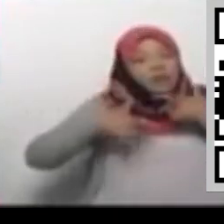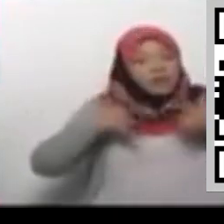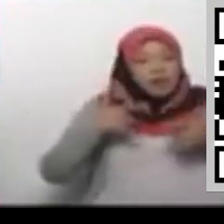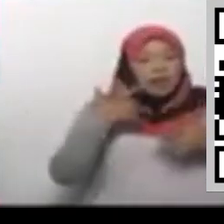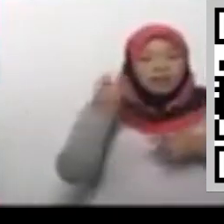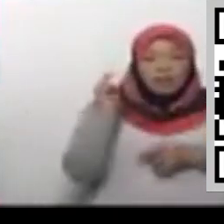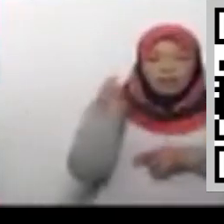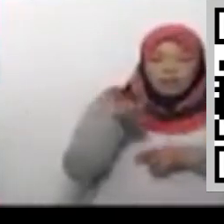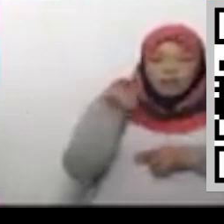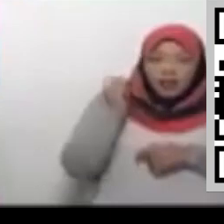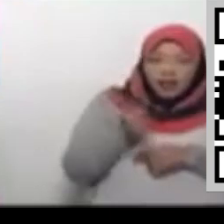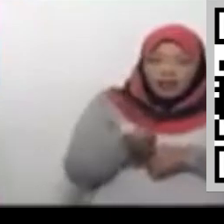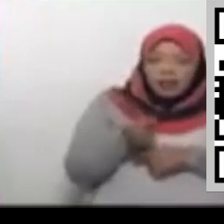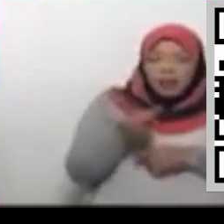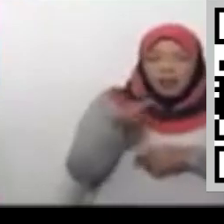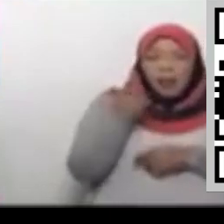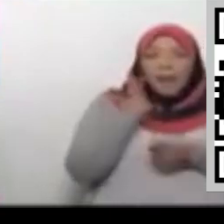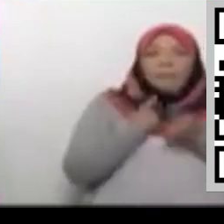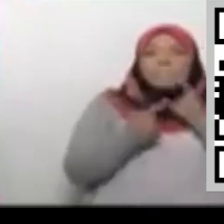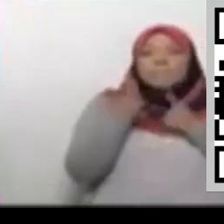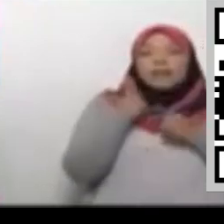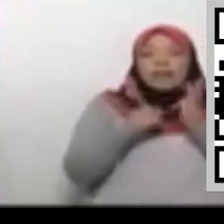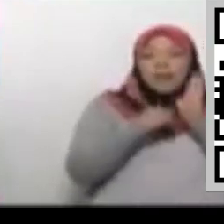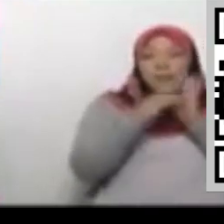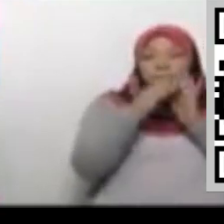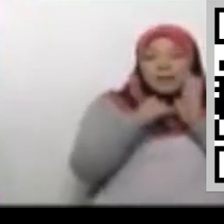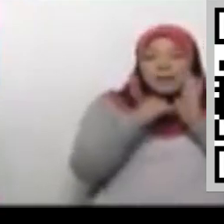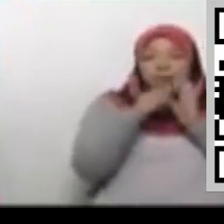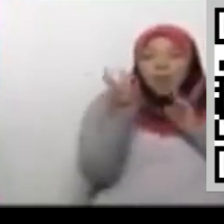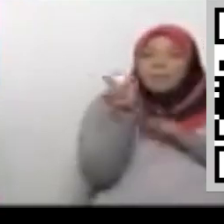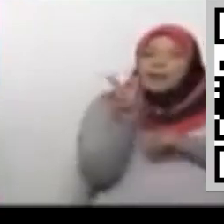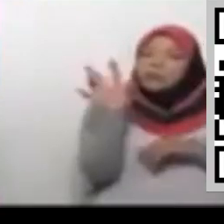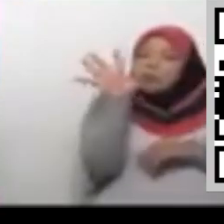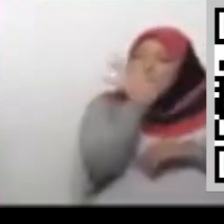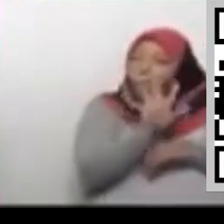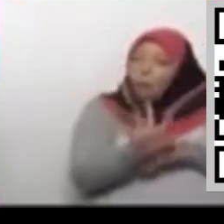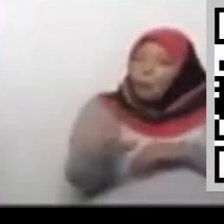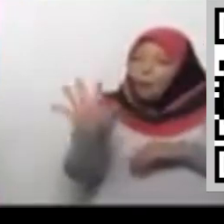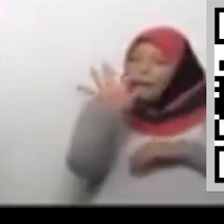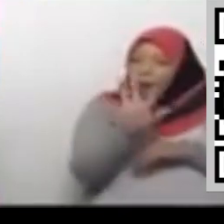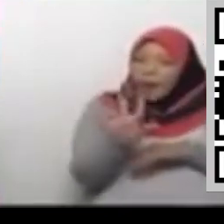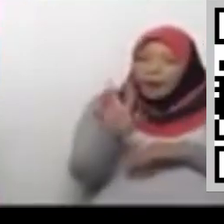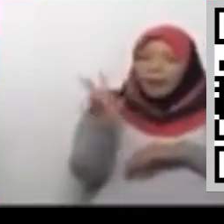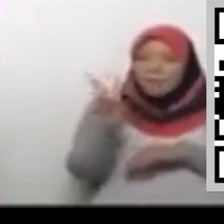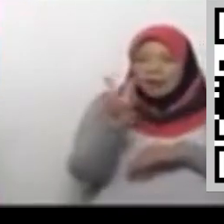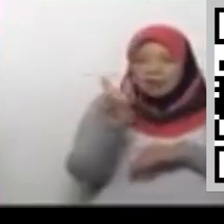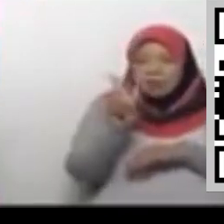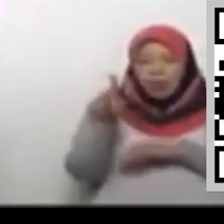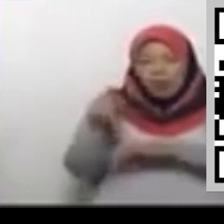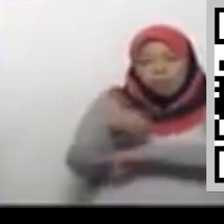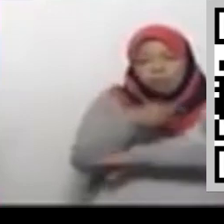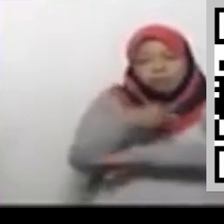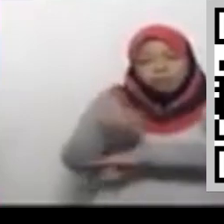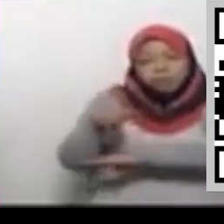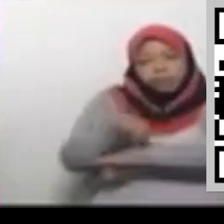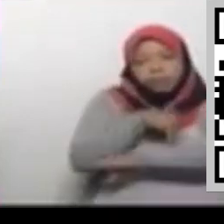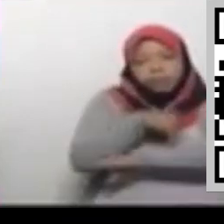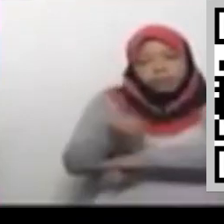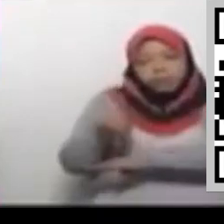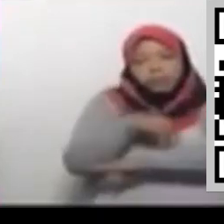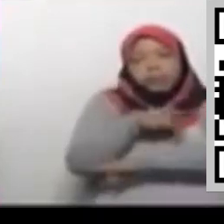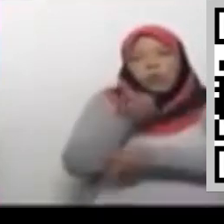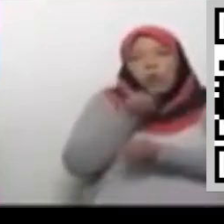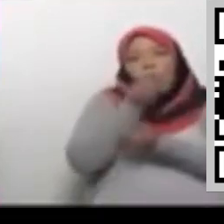contenido pintaron el mapa de Venezuela poesía declamar